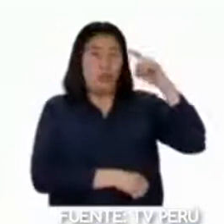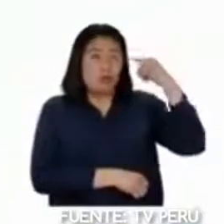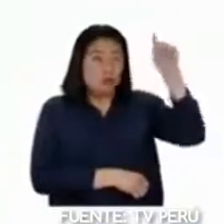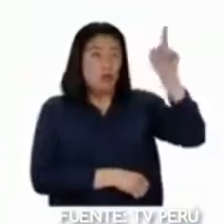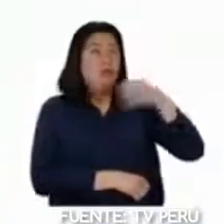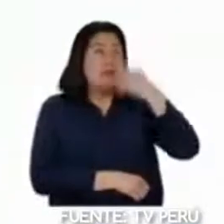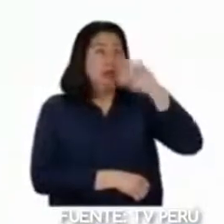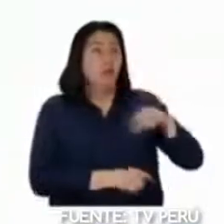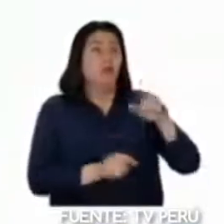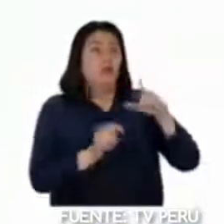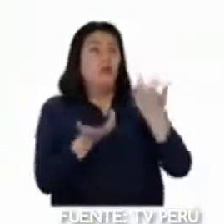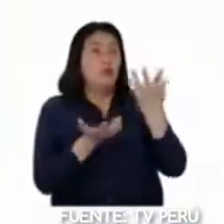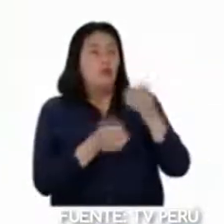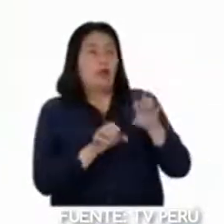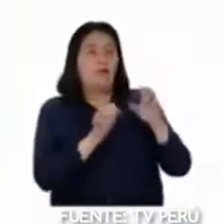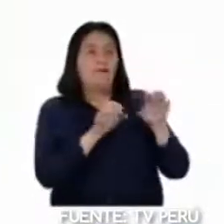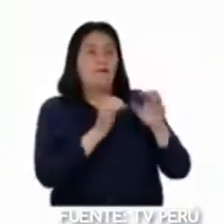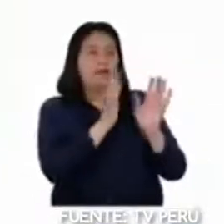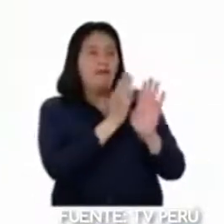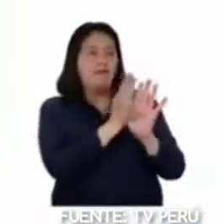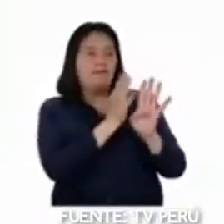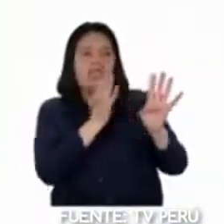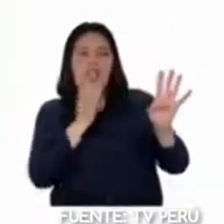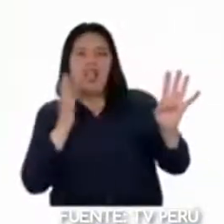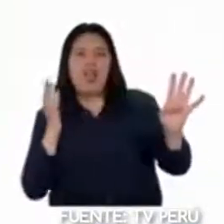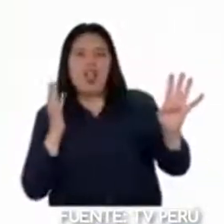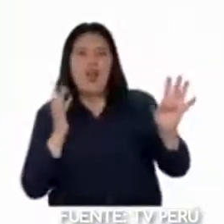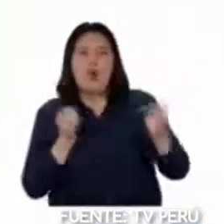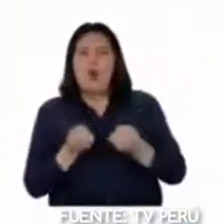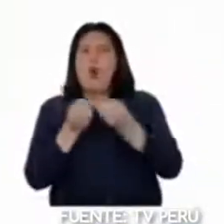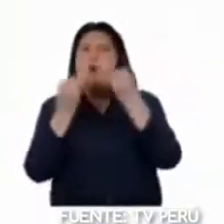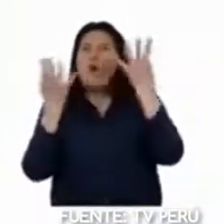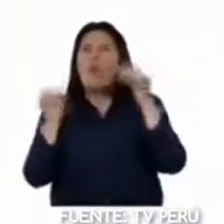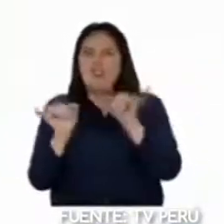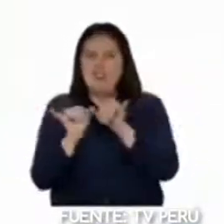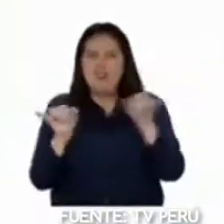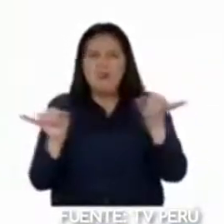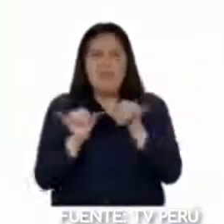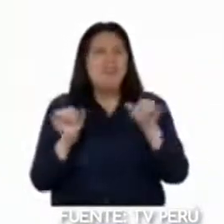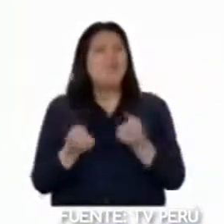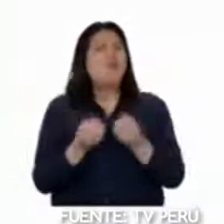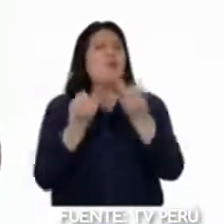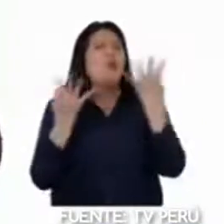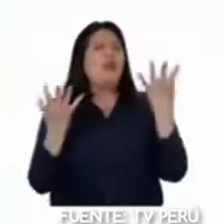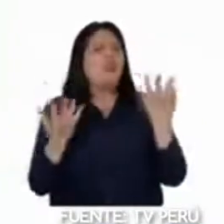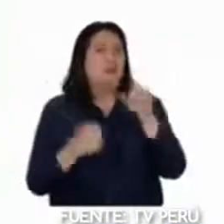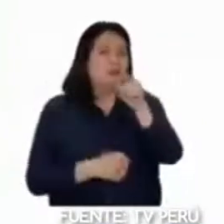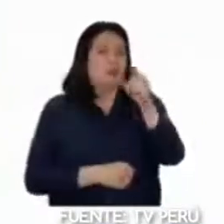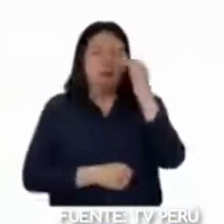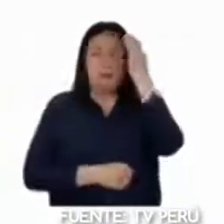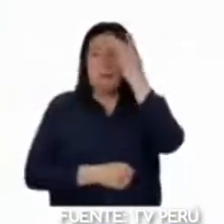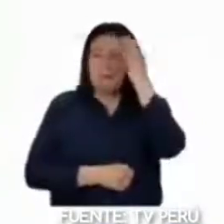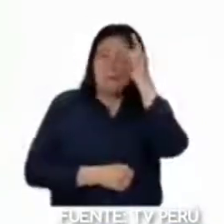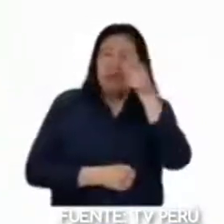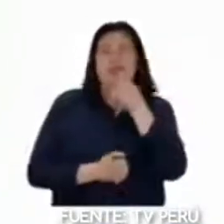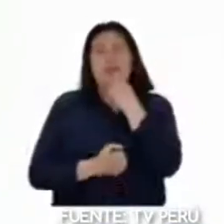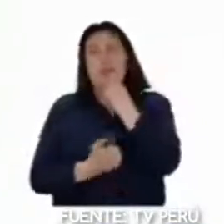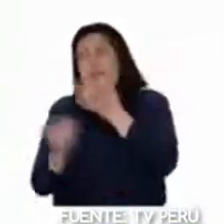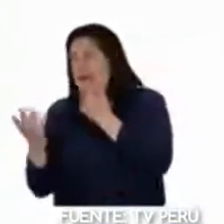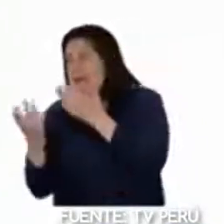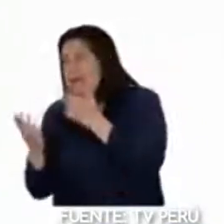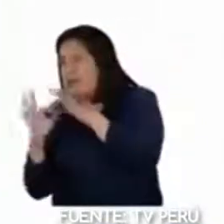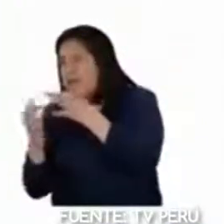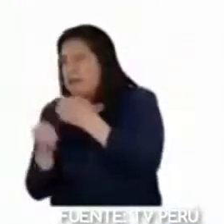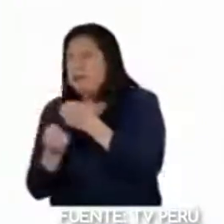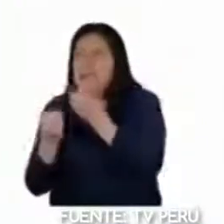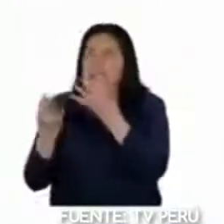manzanas, una junta a la otra siendo una fila, ¿saben cuánto mediría esa fila? Mientras reflexionan y lo conversan con